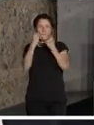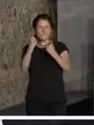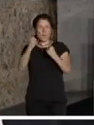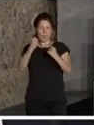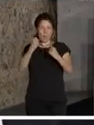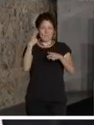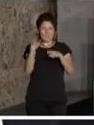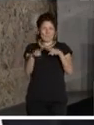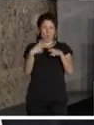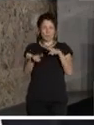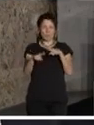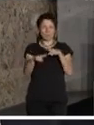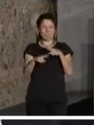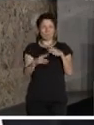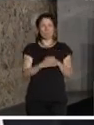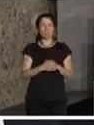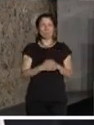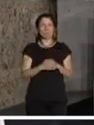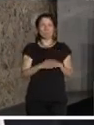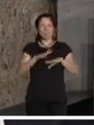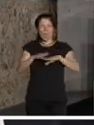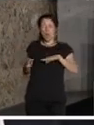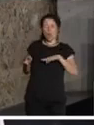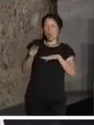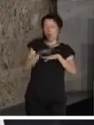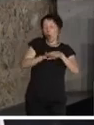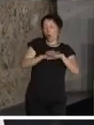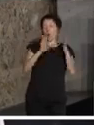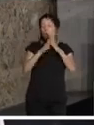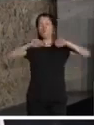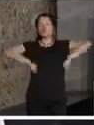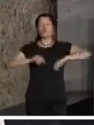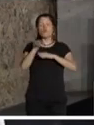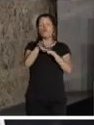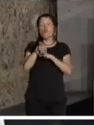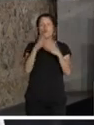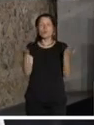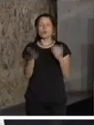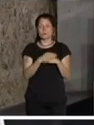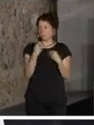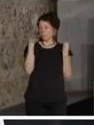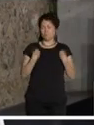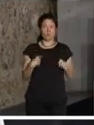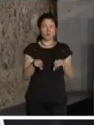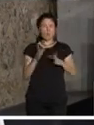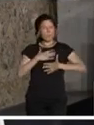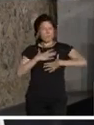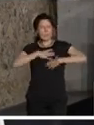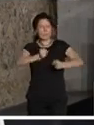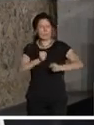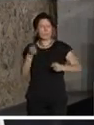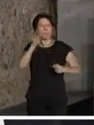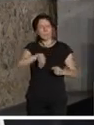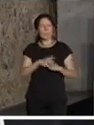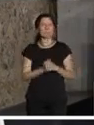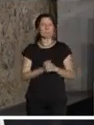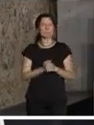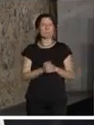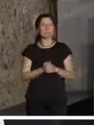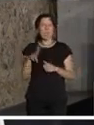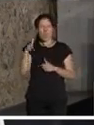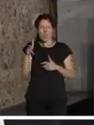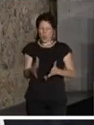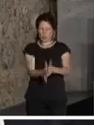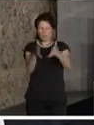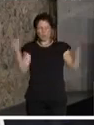política determinada a cuidar esos gobiernos de coalición que es lo mismo que ser Valiente y defender la ampliación